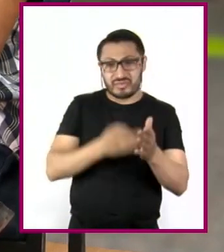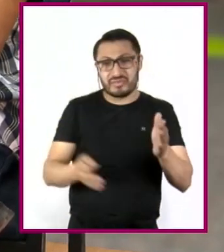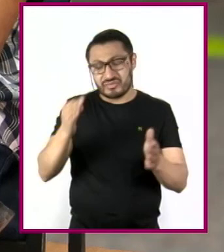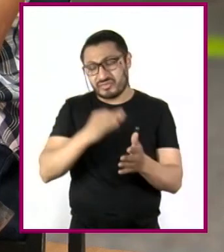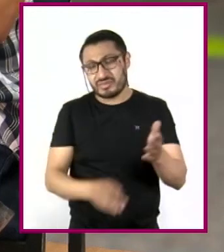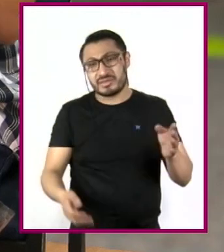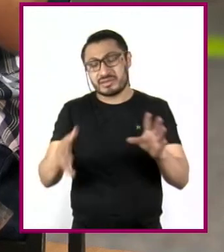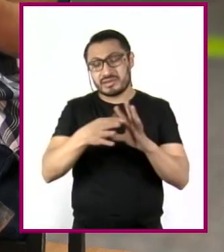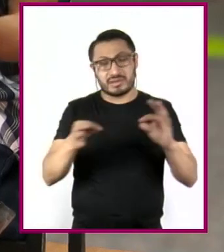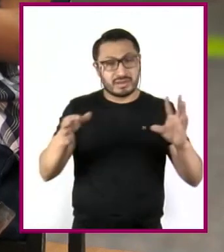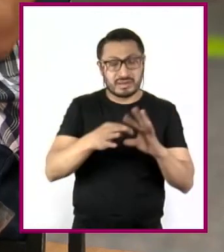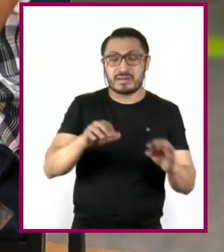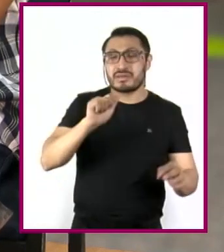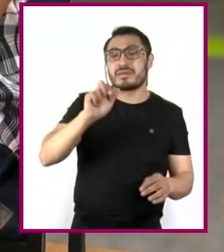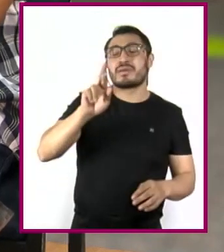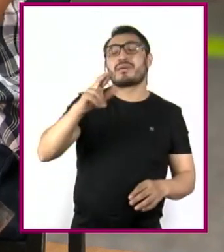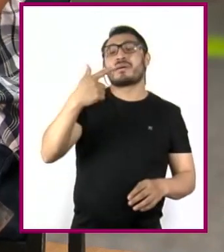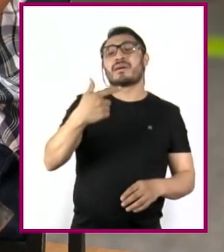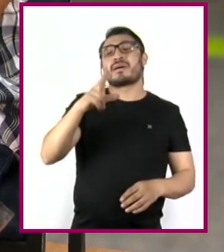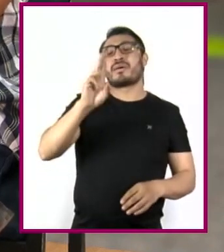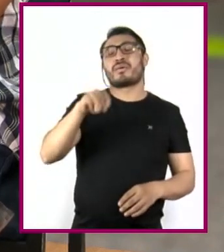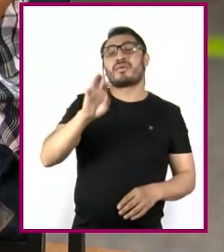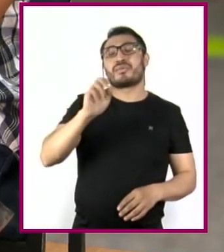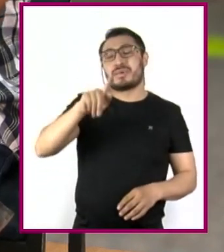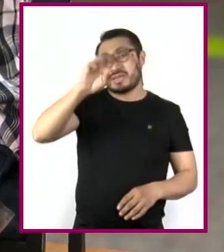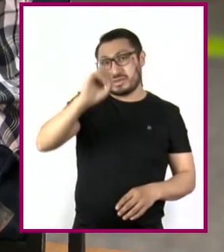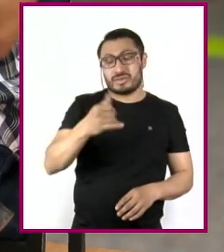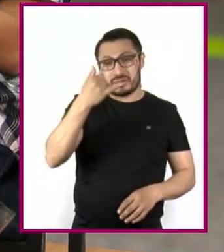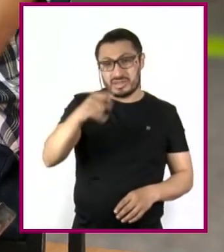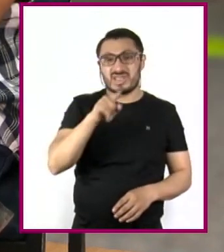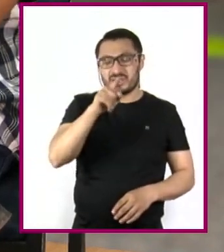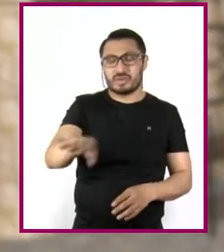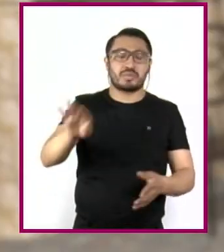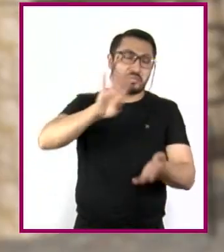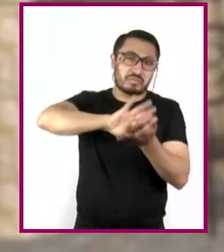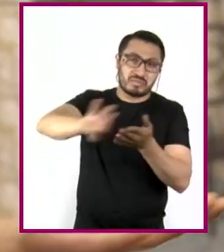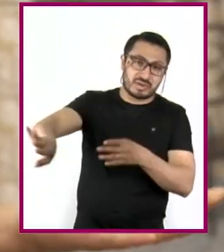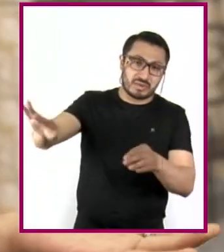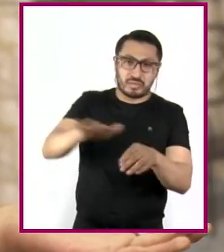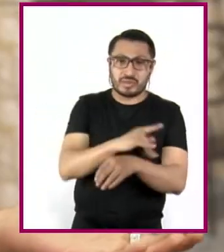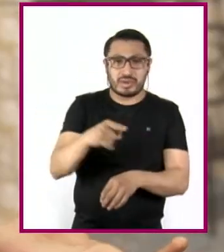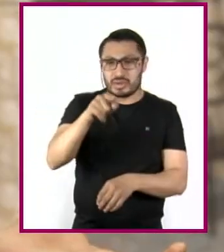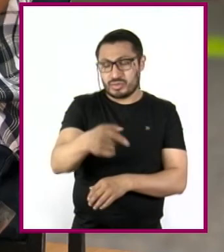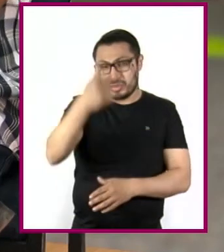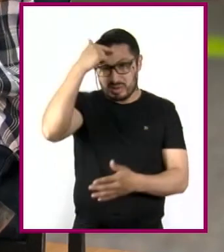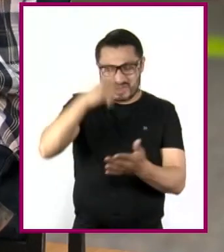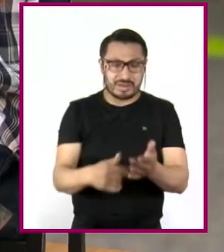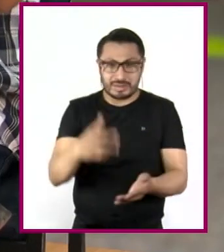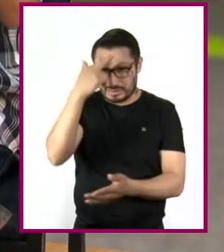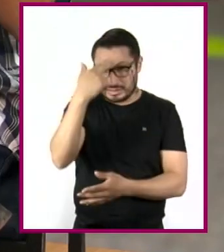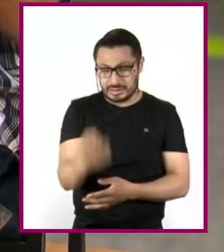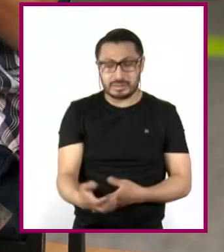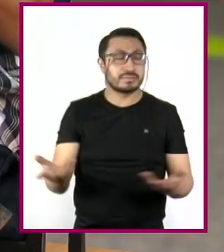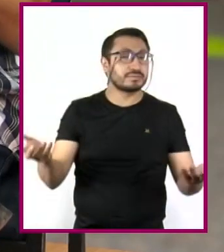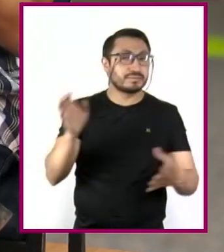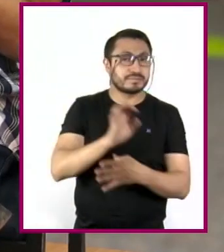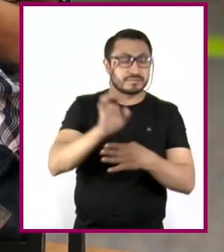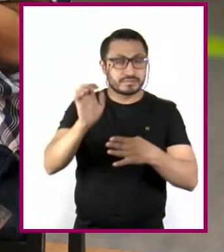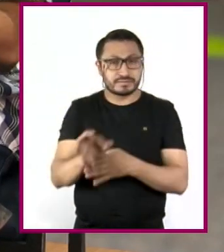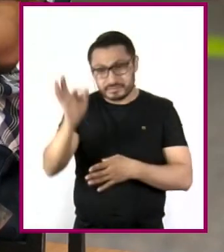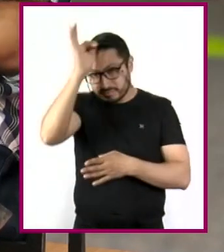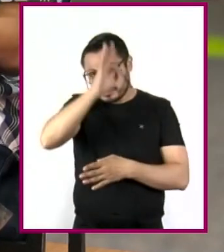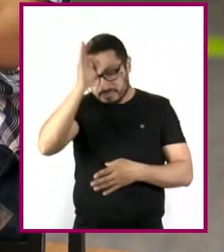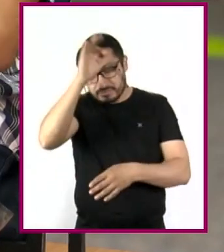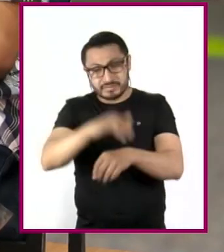nuestros argumentos y que dejamos pasar por estar tan convencidos de lo que pensamos. ¿Y entonces? En la filosofía,